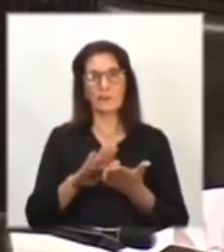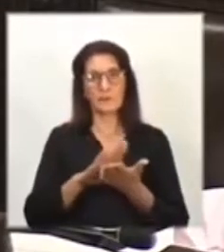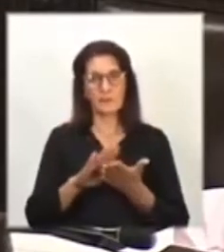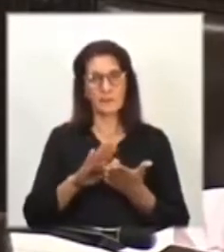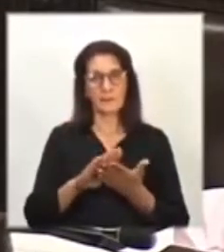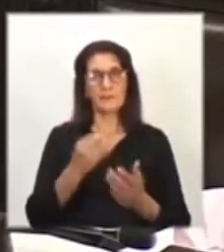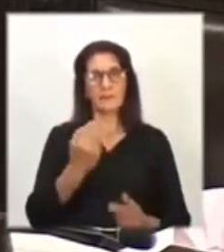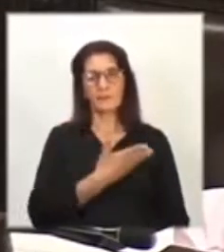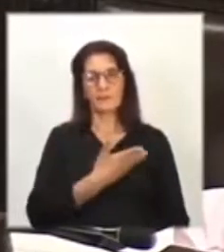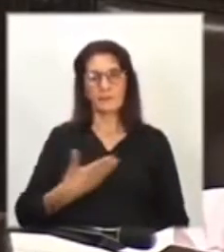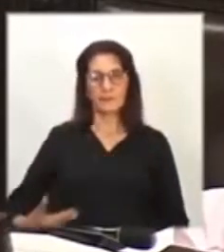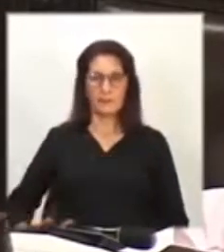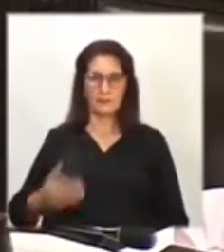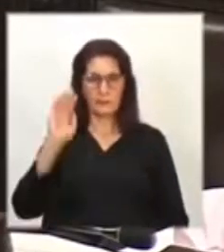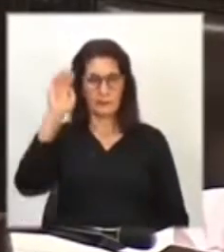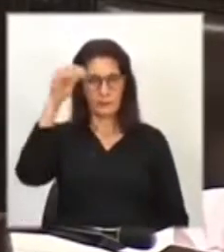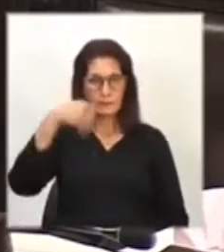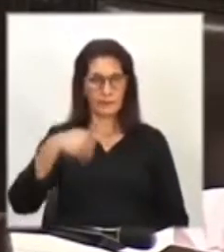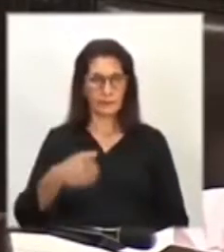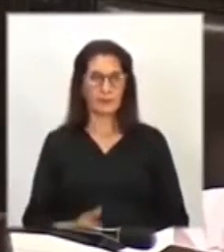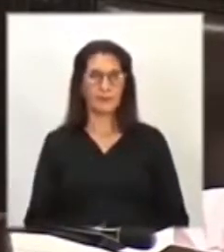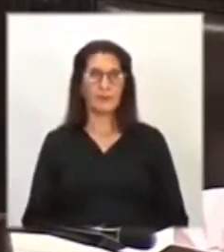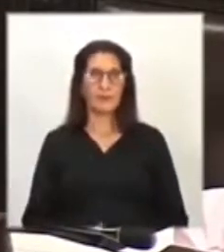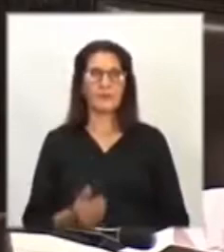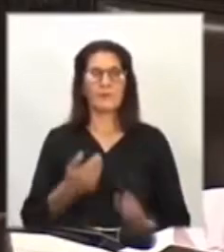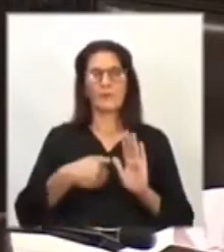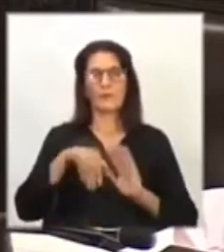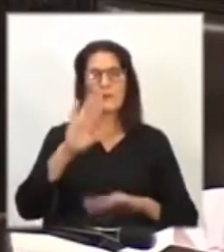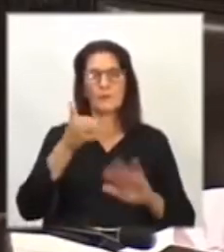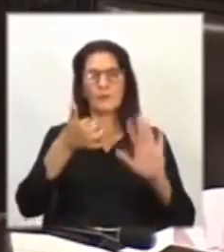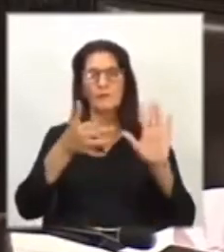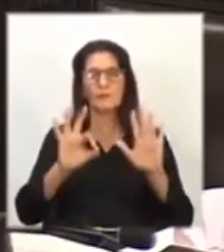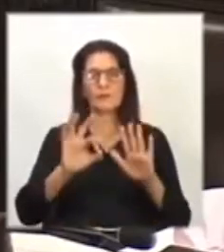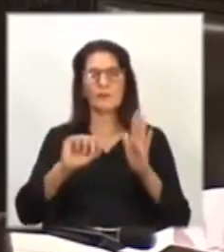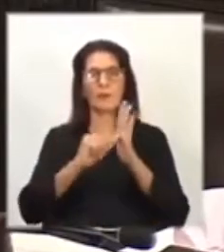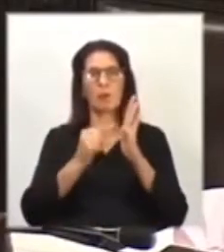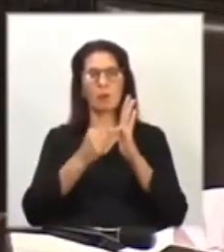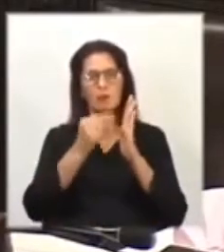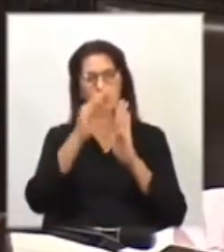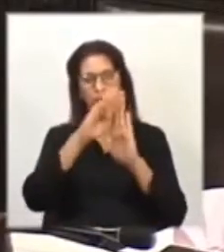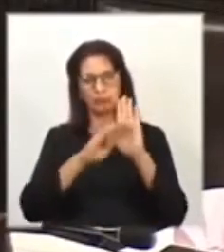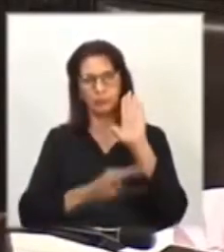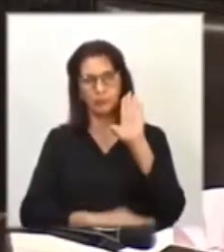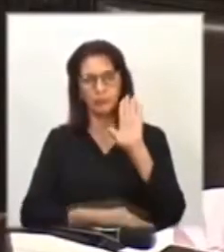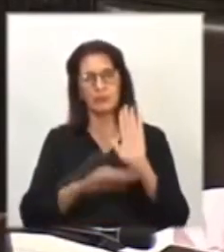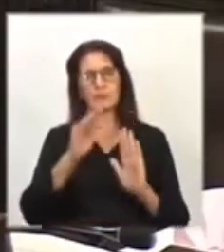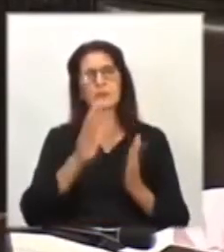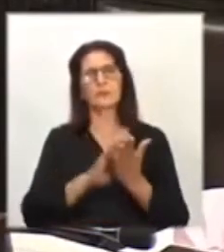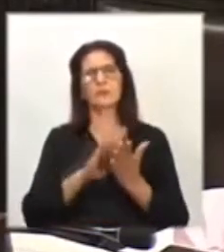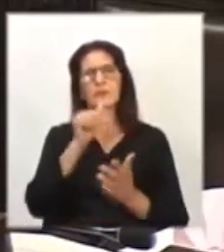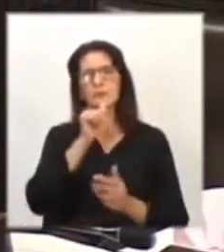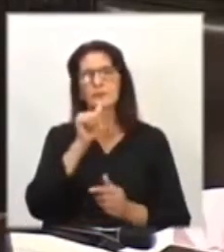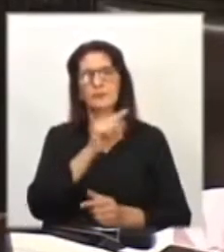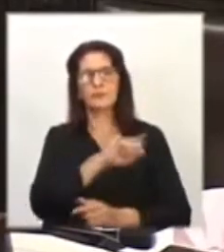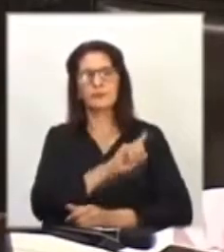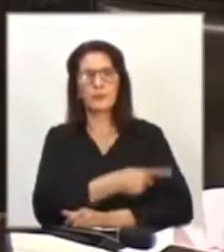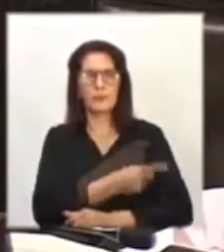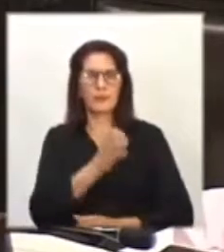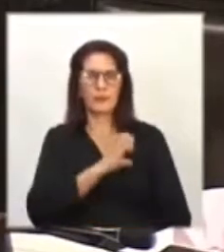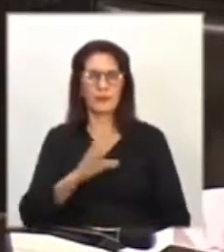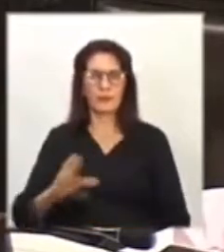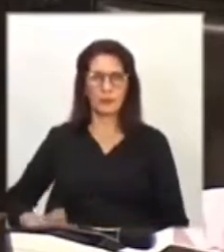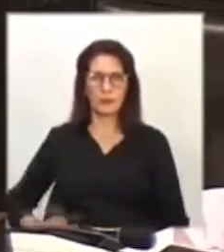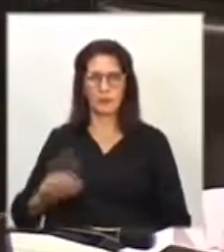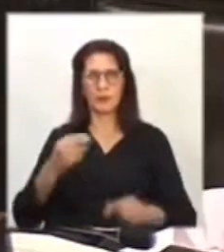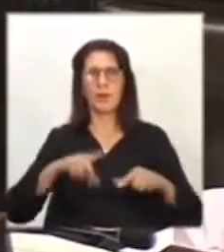ante la Presidencia de la República de más de 60 puntos contra la resolución del Poder Ejecutivo que, actuando en Consejo de